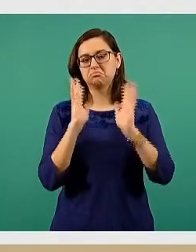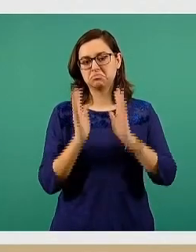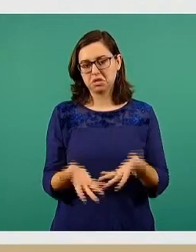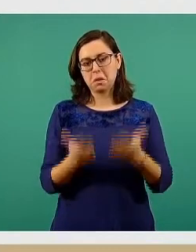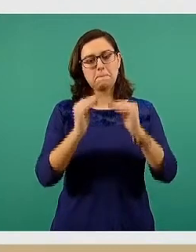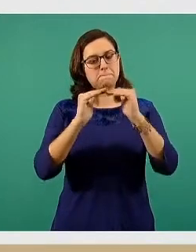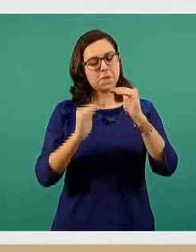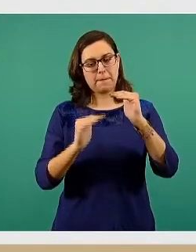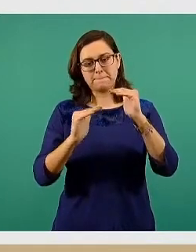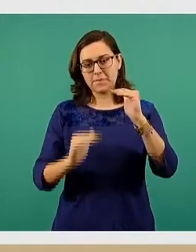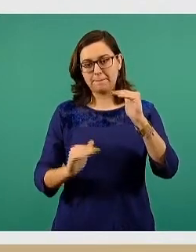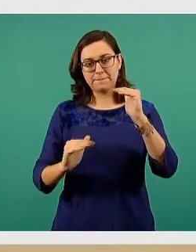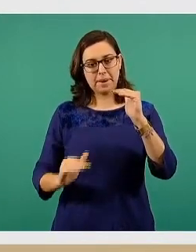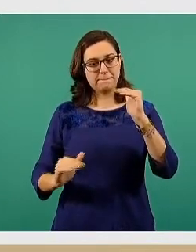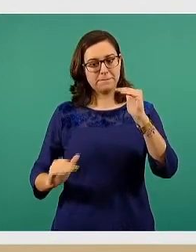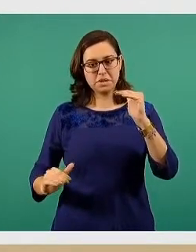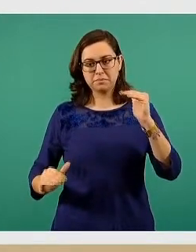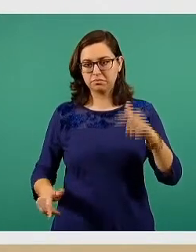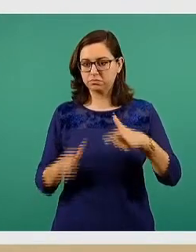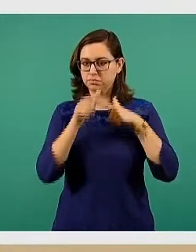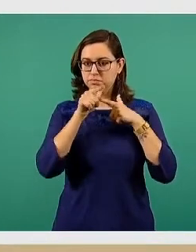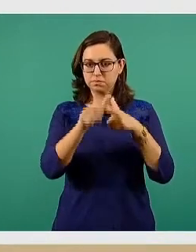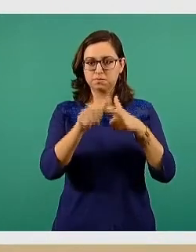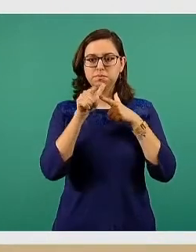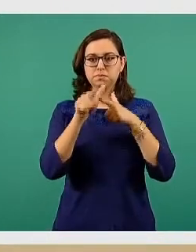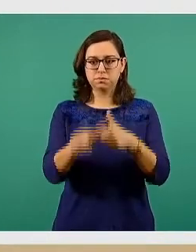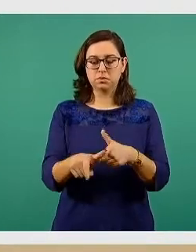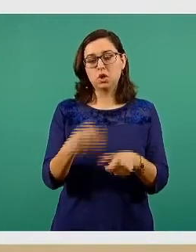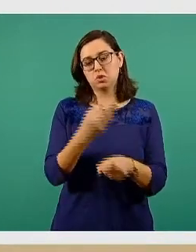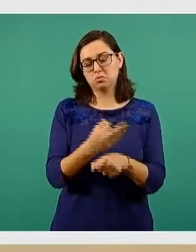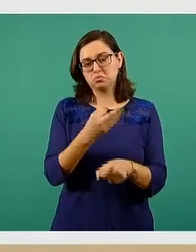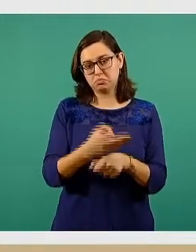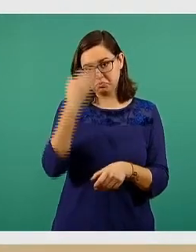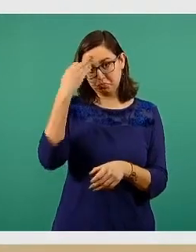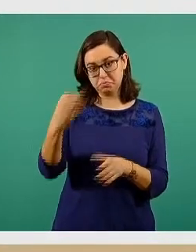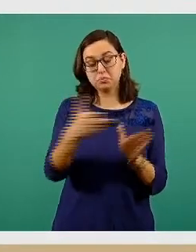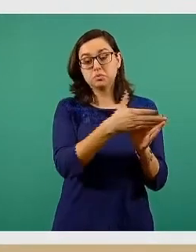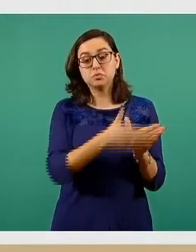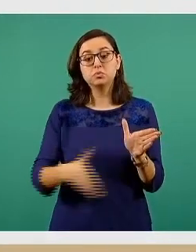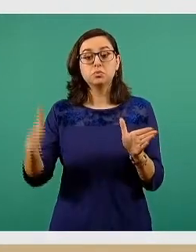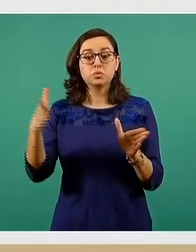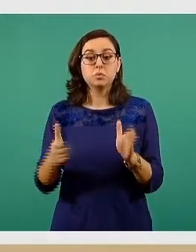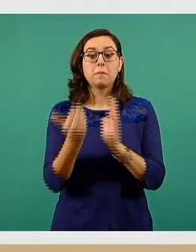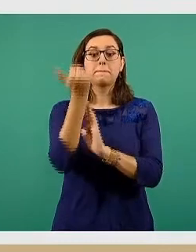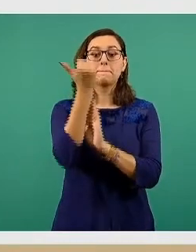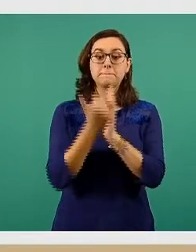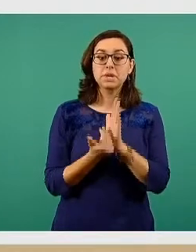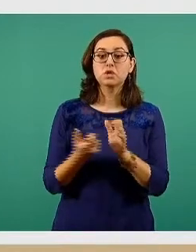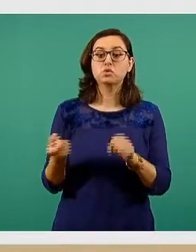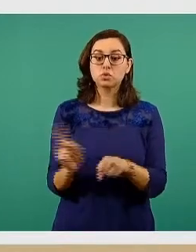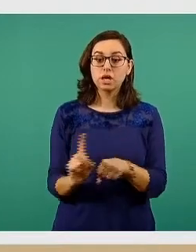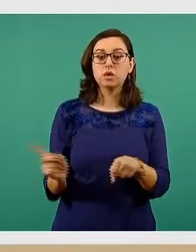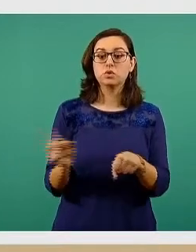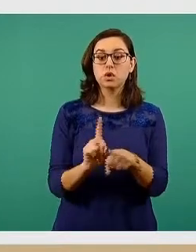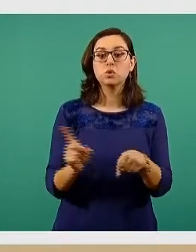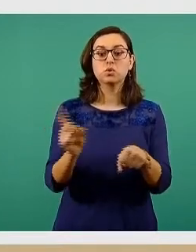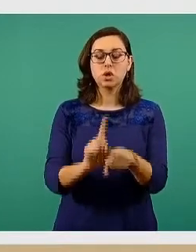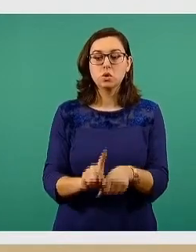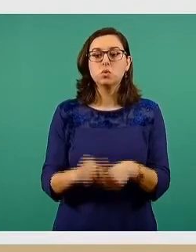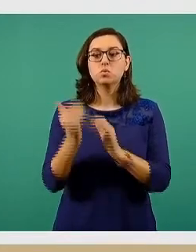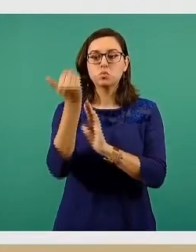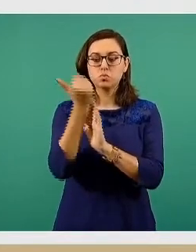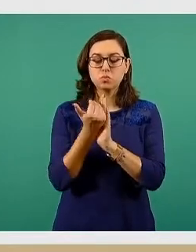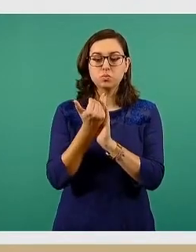se mantiene en función de la temporalidad que hemos comentado. De hecho, la reducción que varía cada día, pero siempre es una reducción